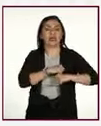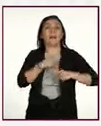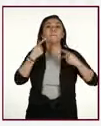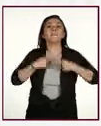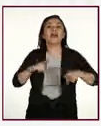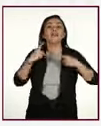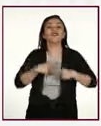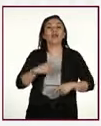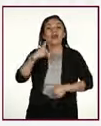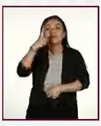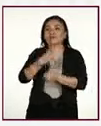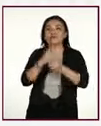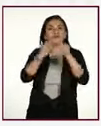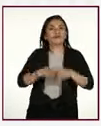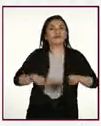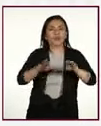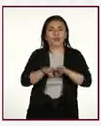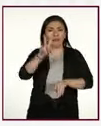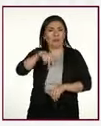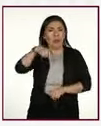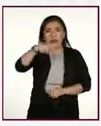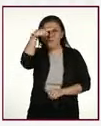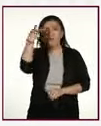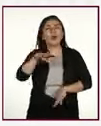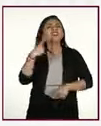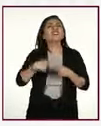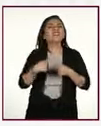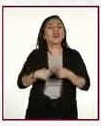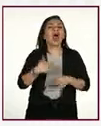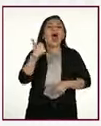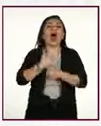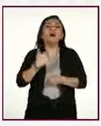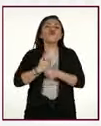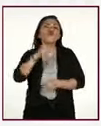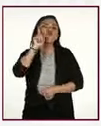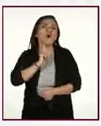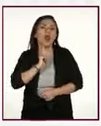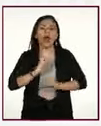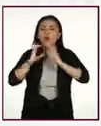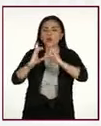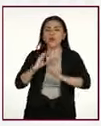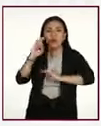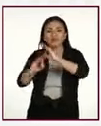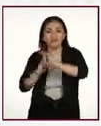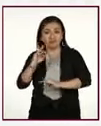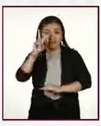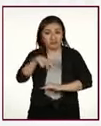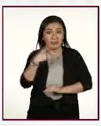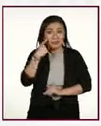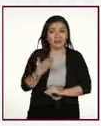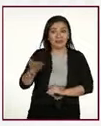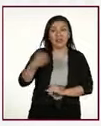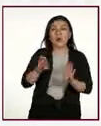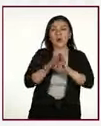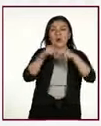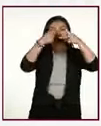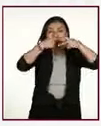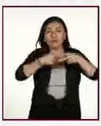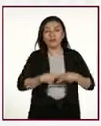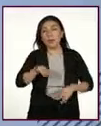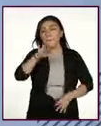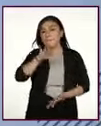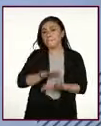persona cuidadora primaria porque usualmente en México son las abuelitas, ¿no? Las estadísticas nos dicen que